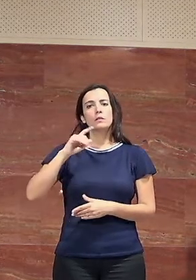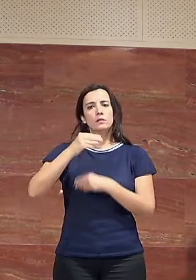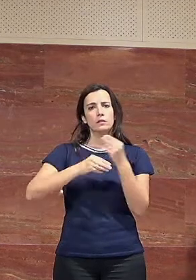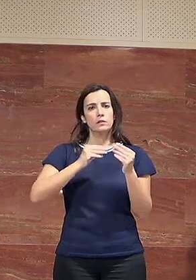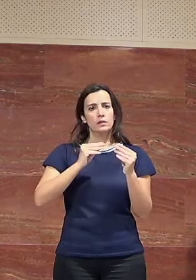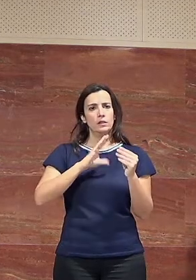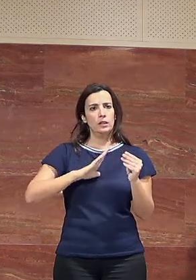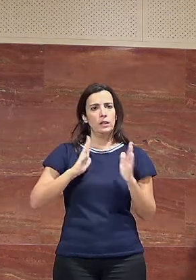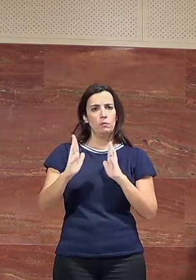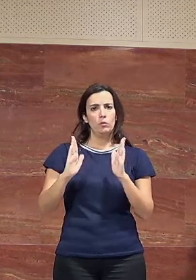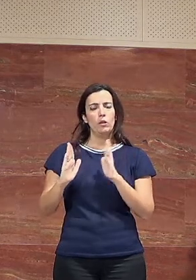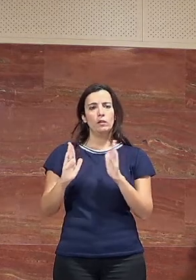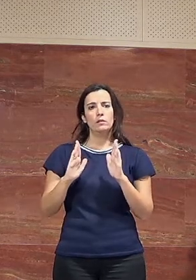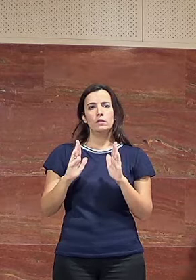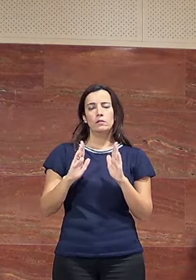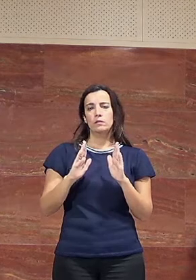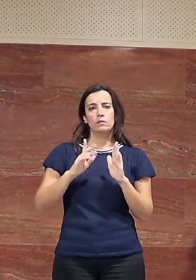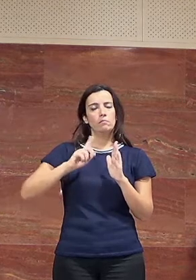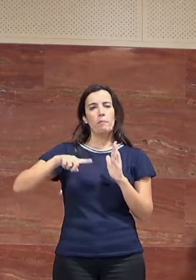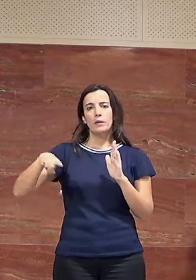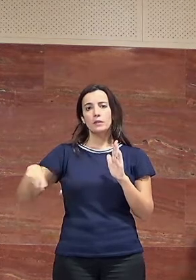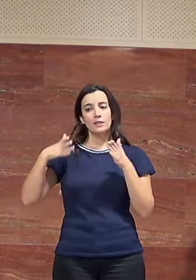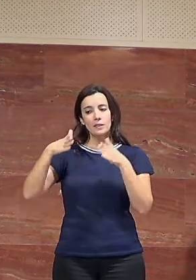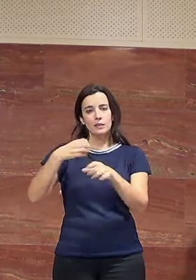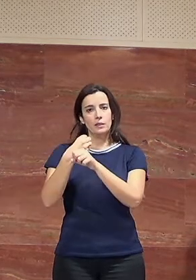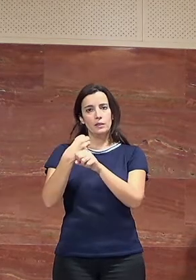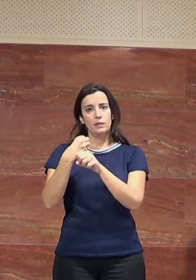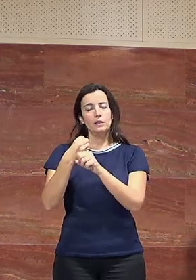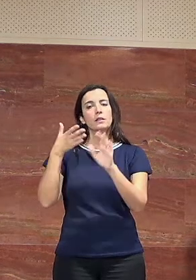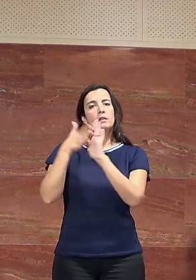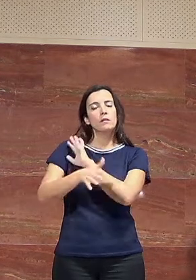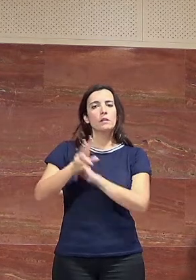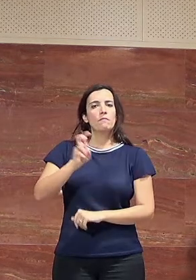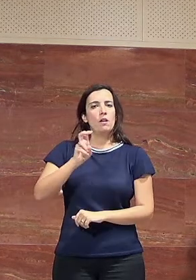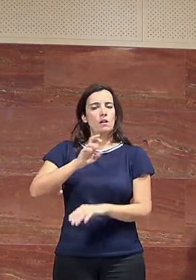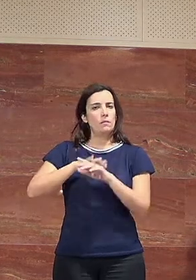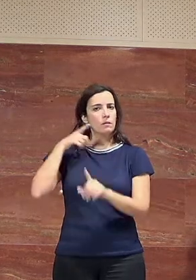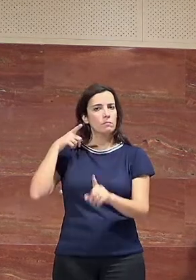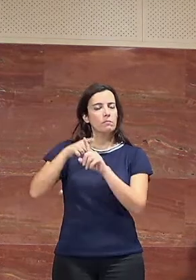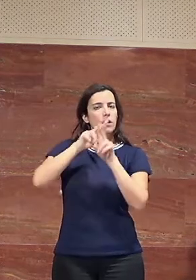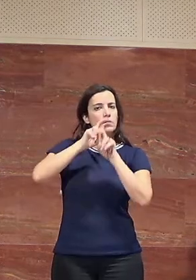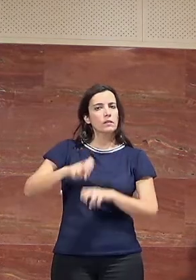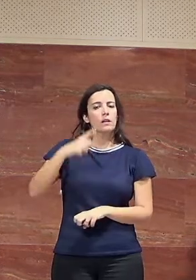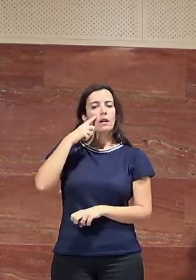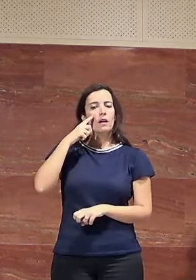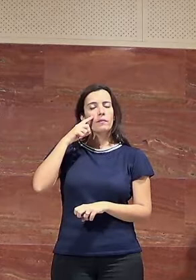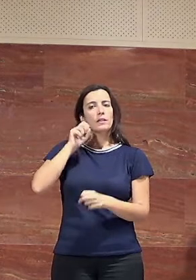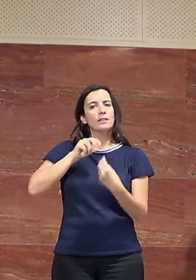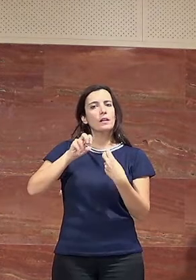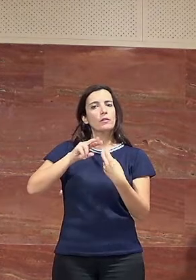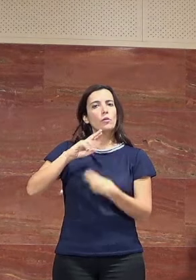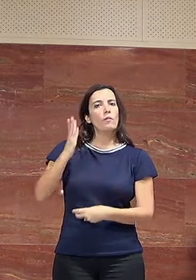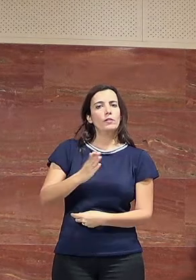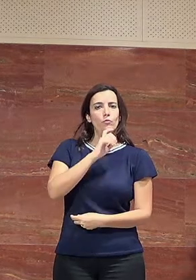una intervención durante unos meses, de manera que sirve para analizar cómo afecta al tráfico el cruce